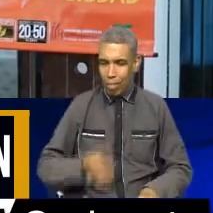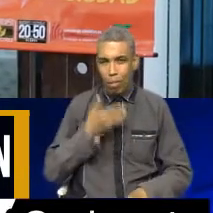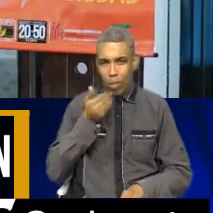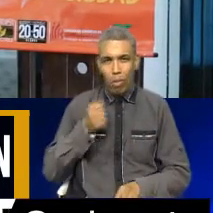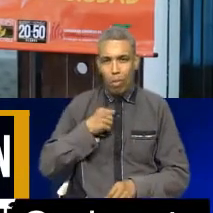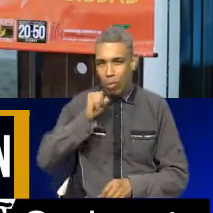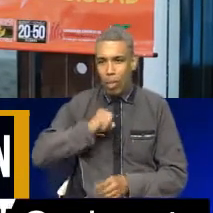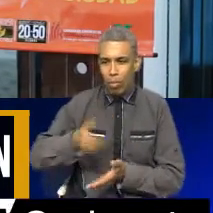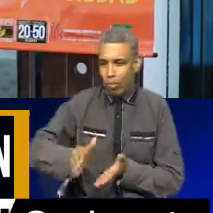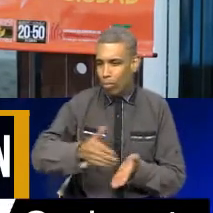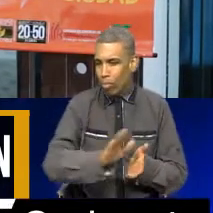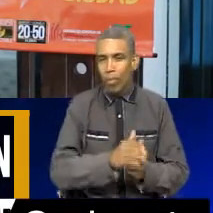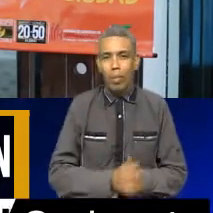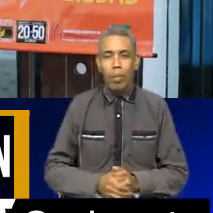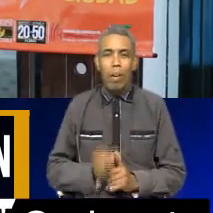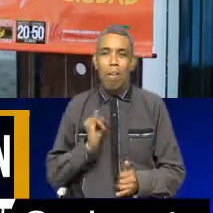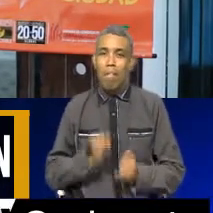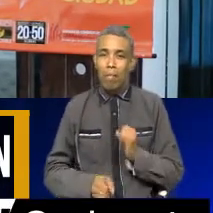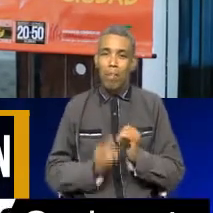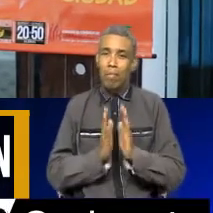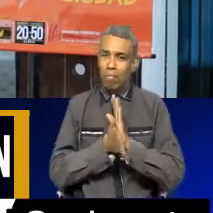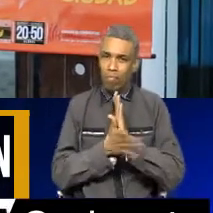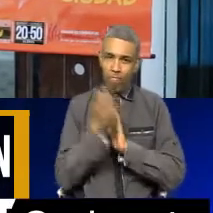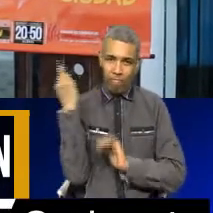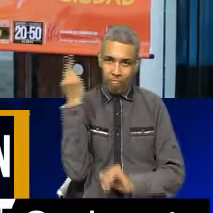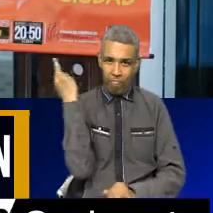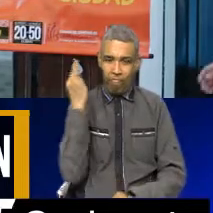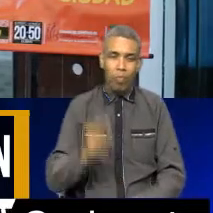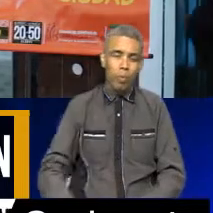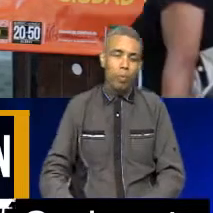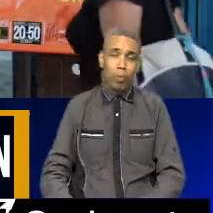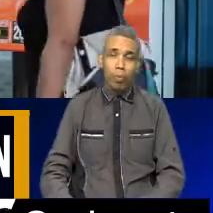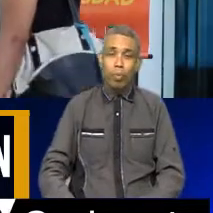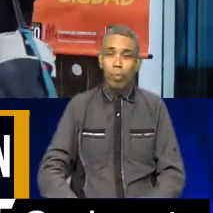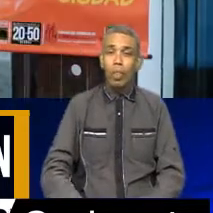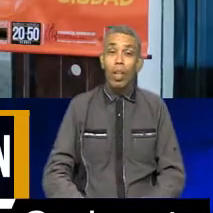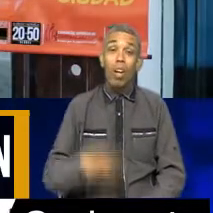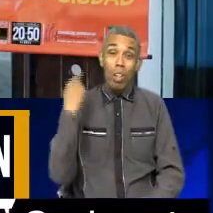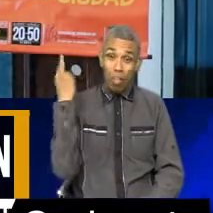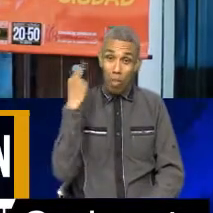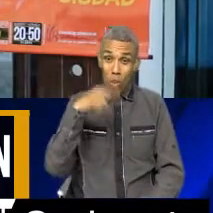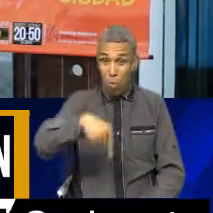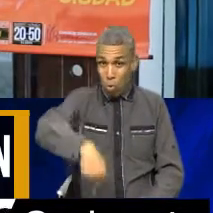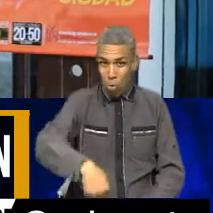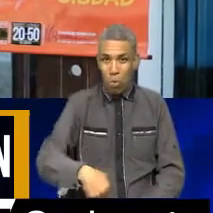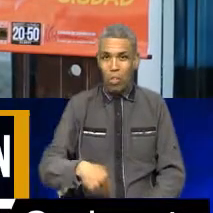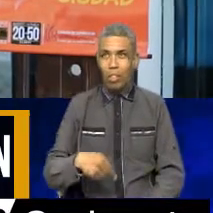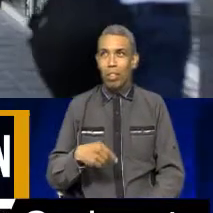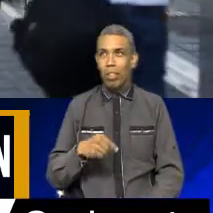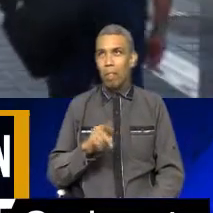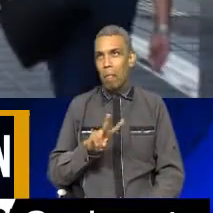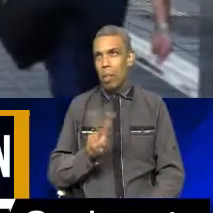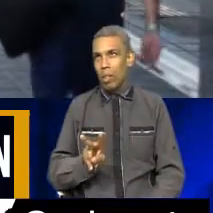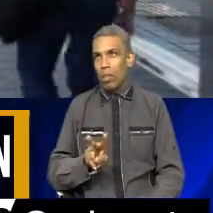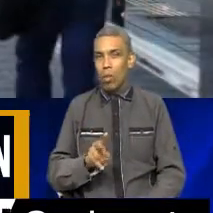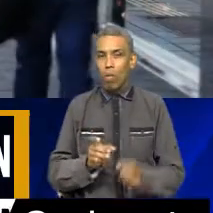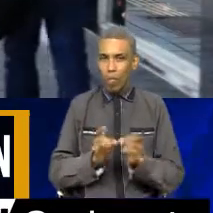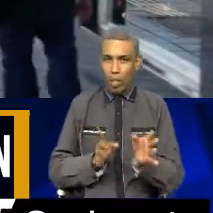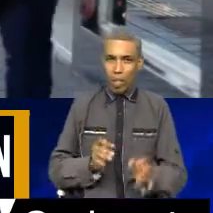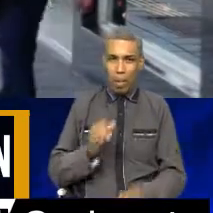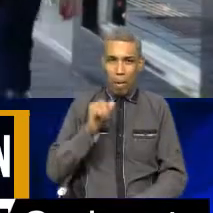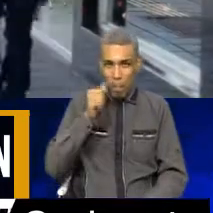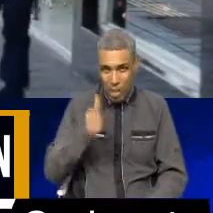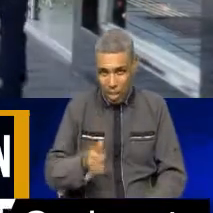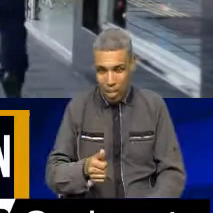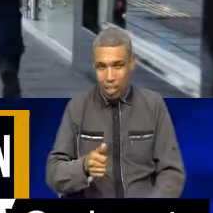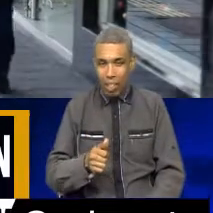para que no nos perdamos el trasnochón? Les recuerdo, hoy 22 de diciembre, mañana 23 de diciembre, todo el sector comercial de Barranca